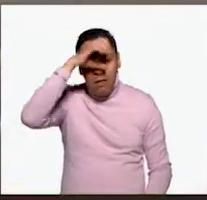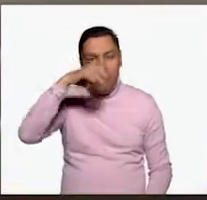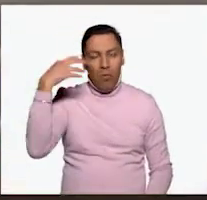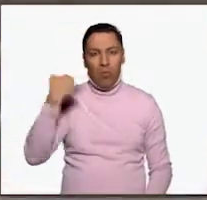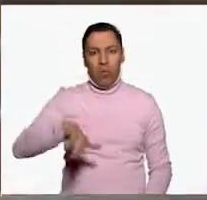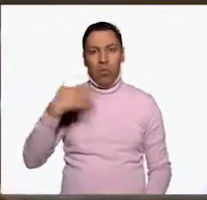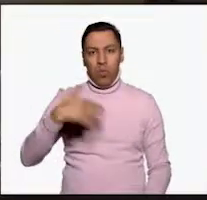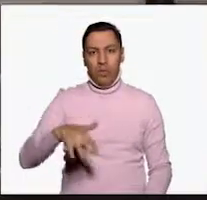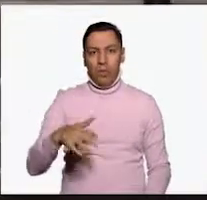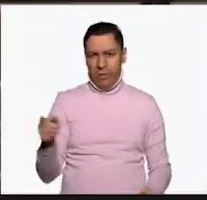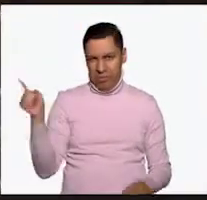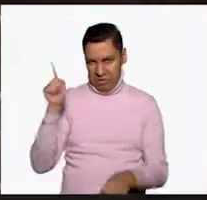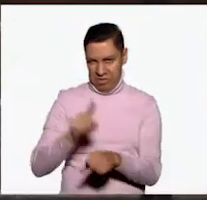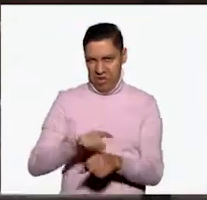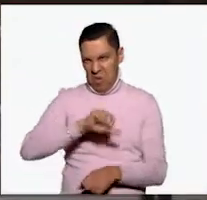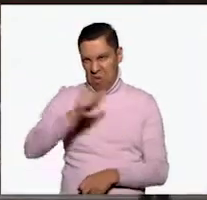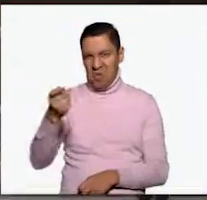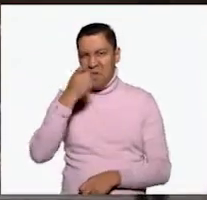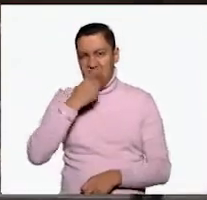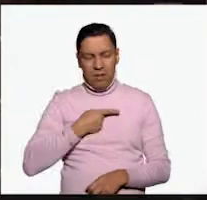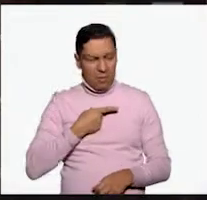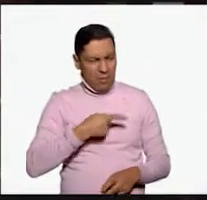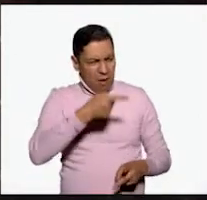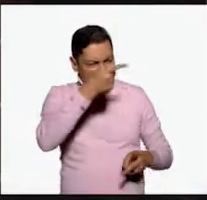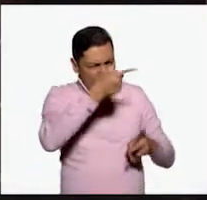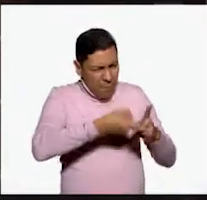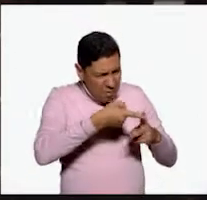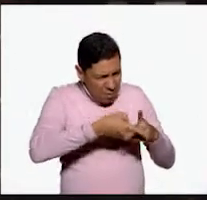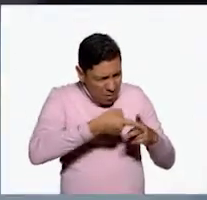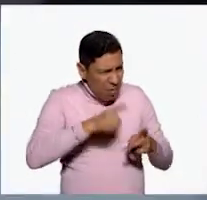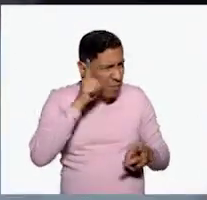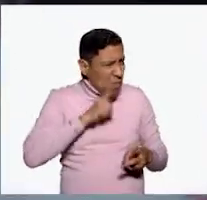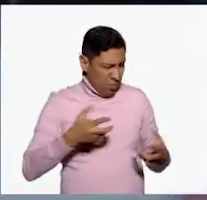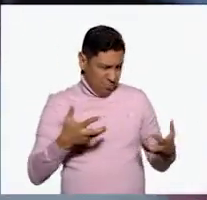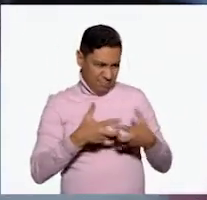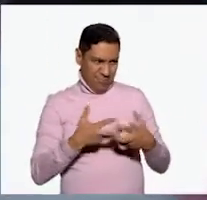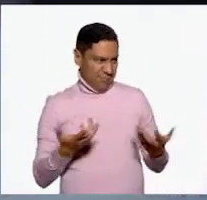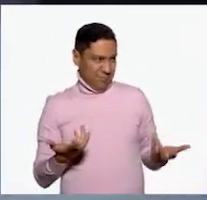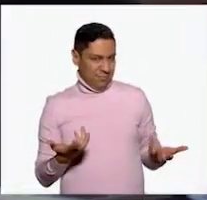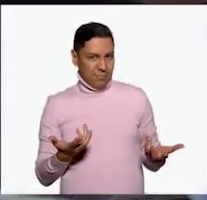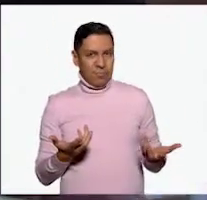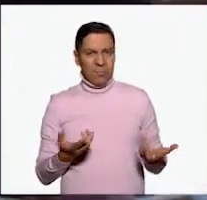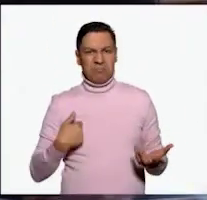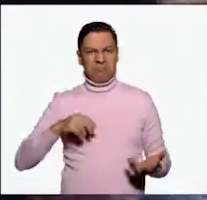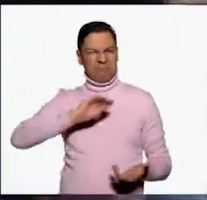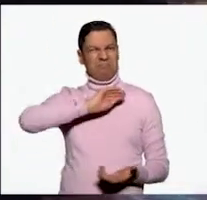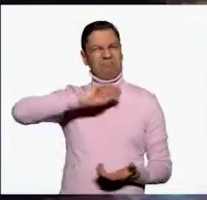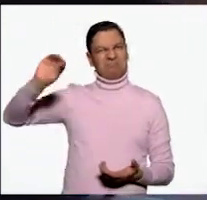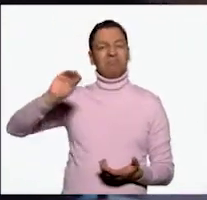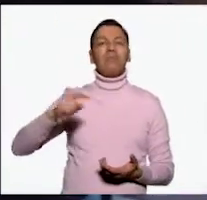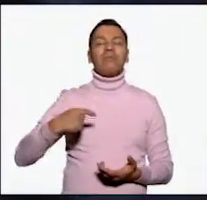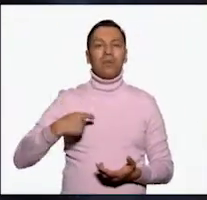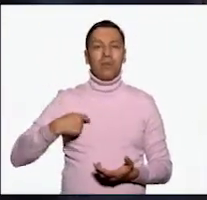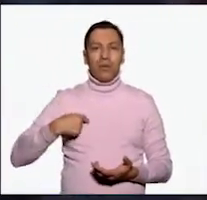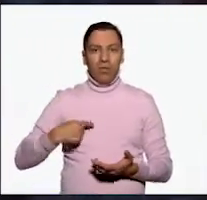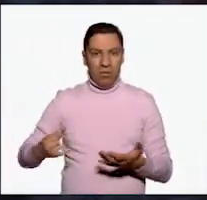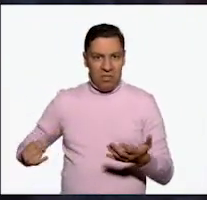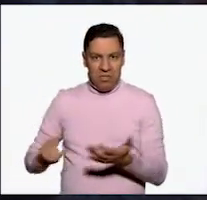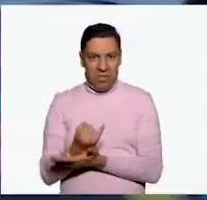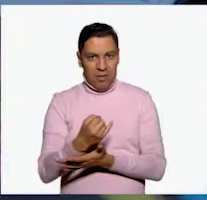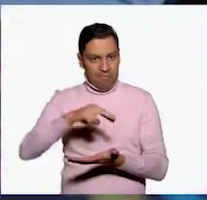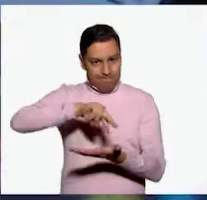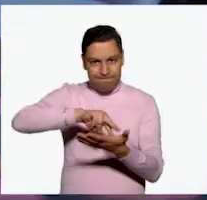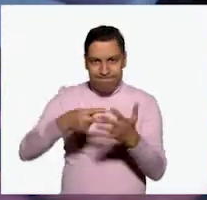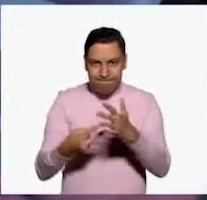dijo, las matemáticas no son para mujeres. Así que decidí estudiar ingeniería en energía y después